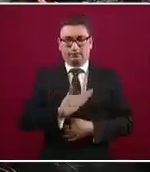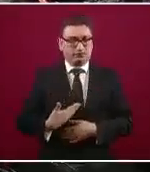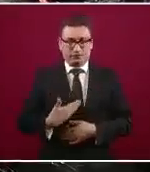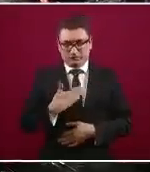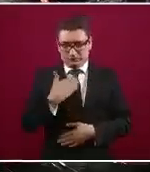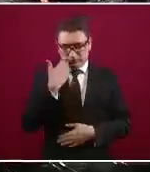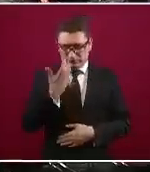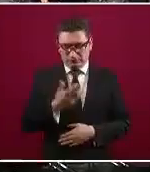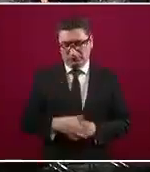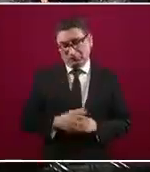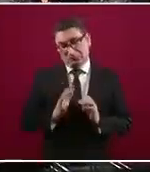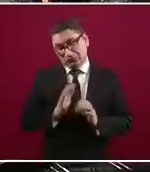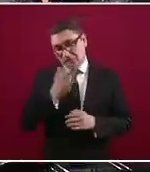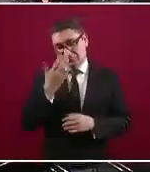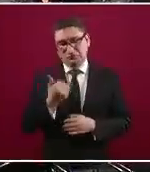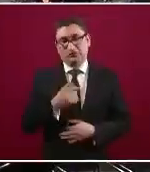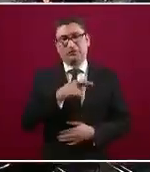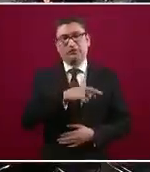pero